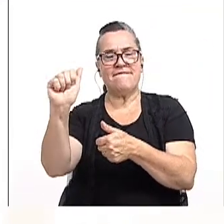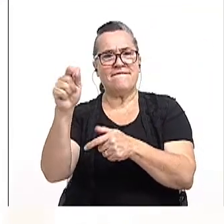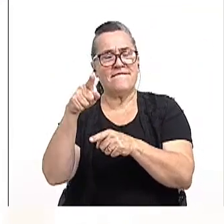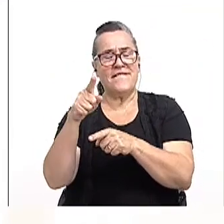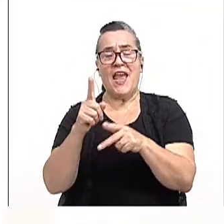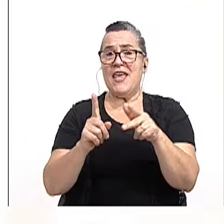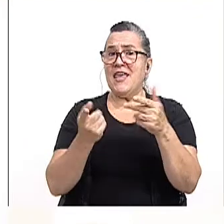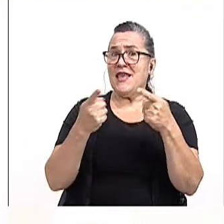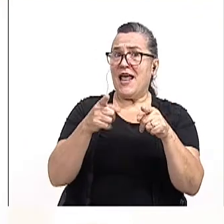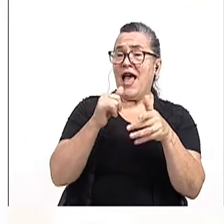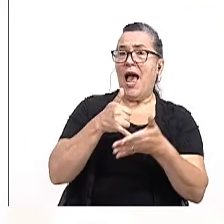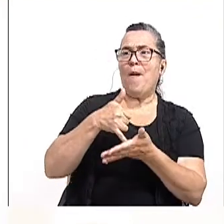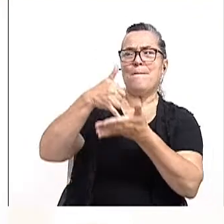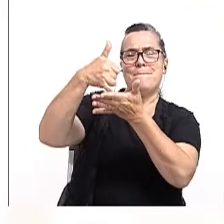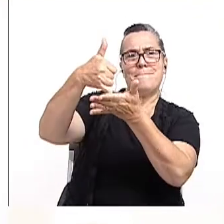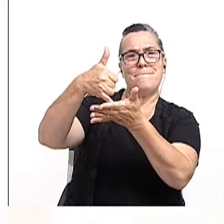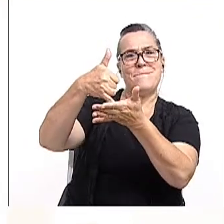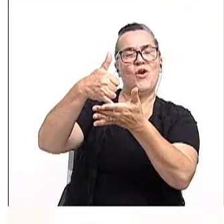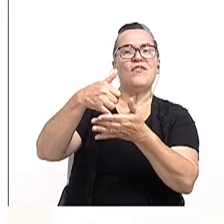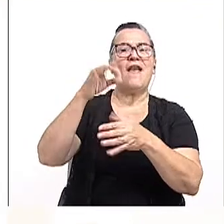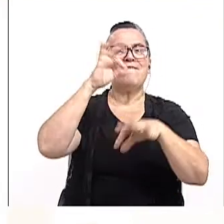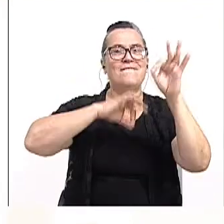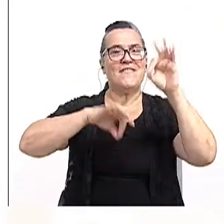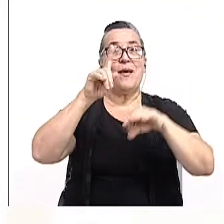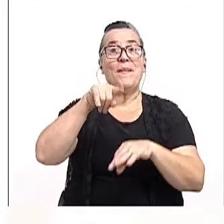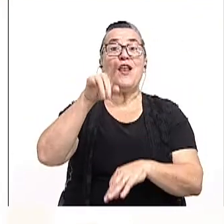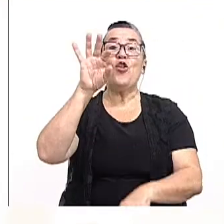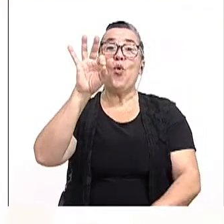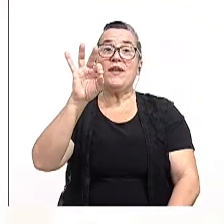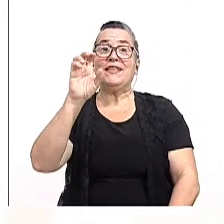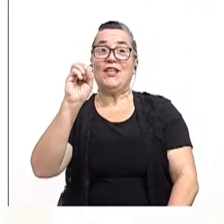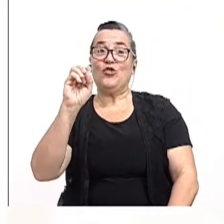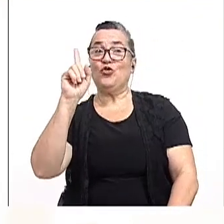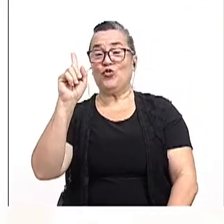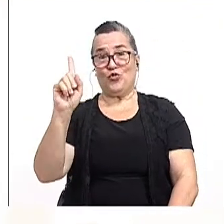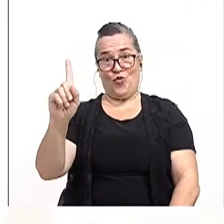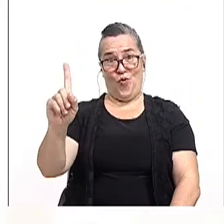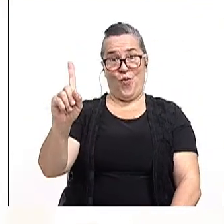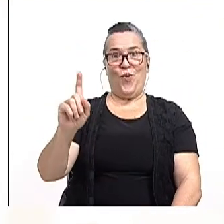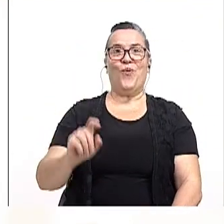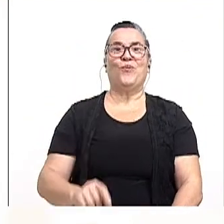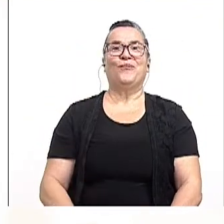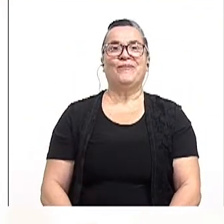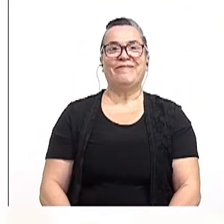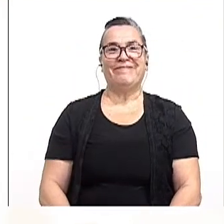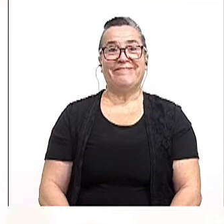acontecimiento recibió el Premio Nobel de Física en 1901.